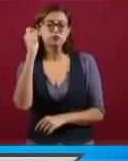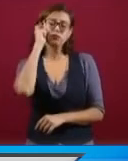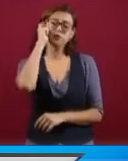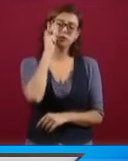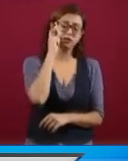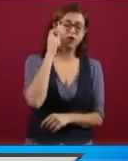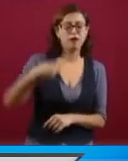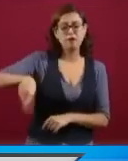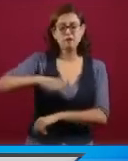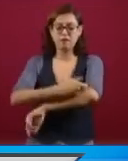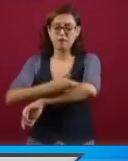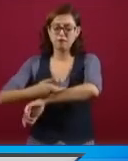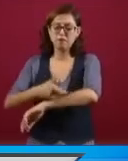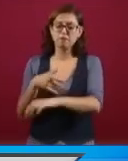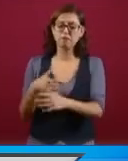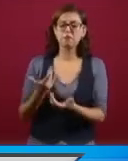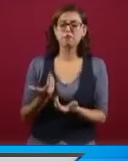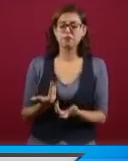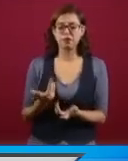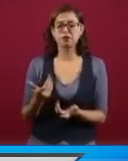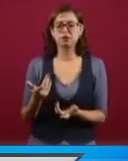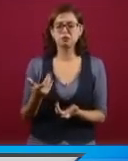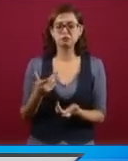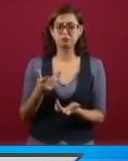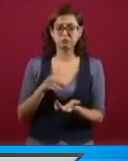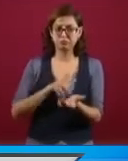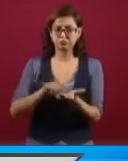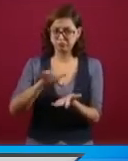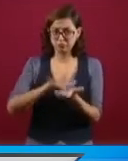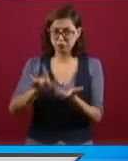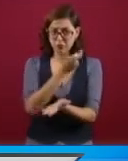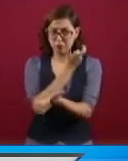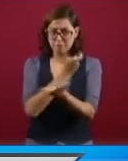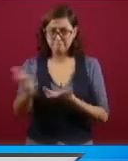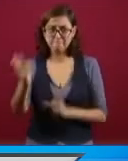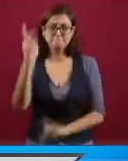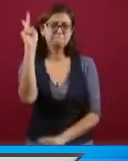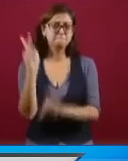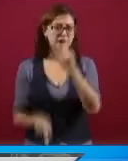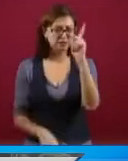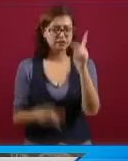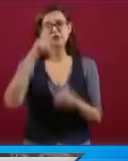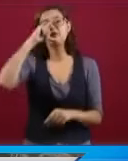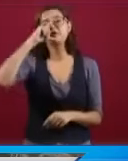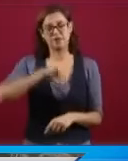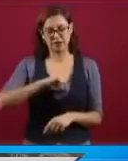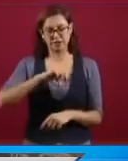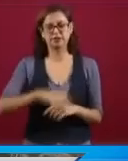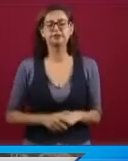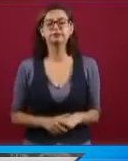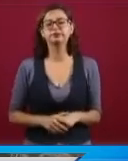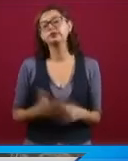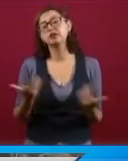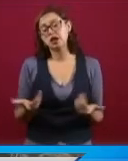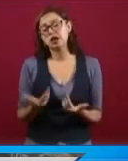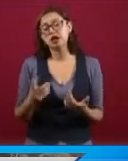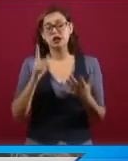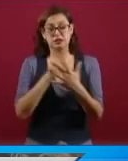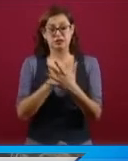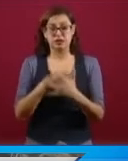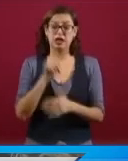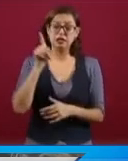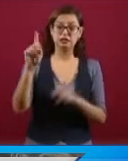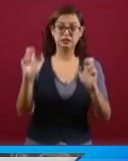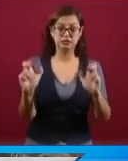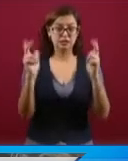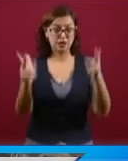reconstrucción con sus propios medios. No se recibió un plan de desarrollo y los datos recibidos diferían con la realidad. La reconstrucción garantiza que las construcciones